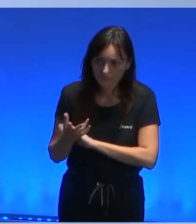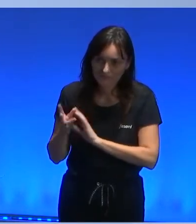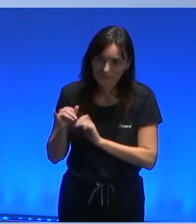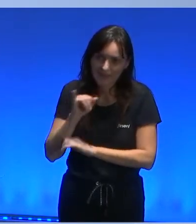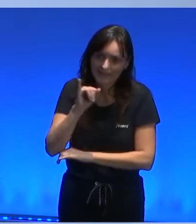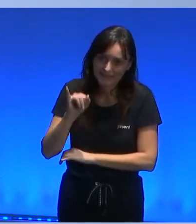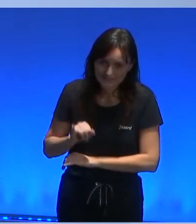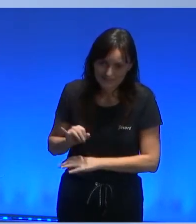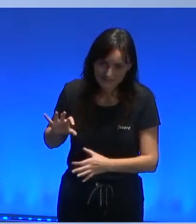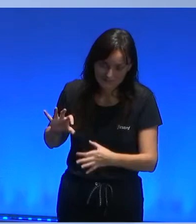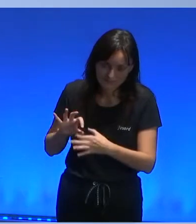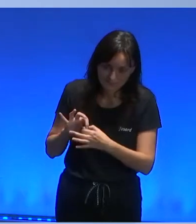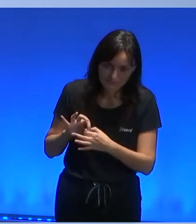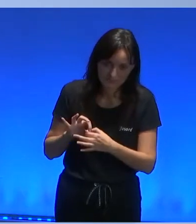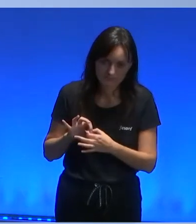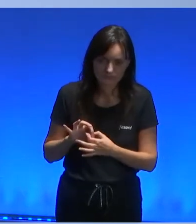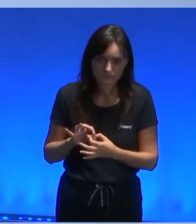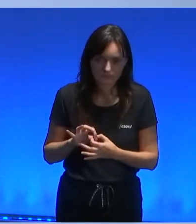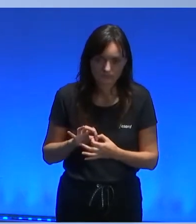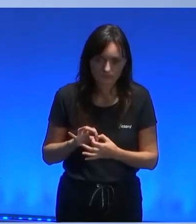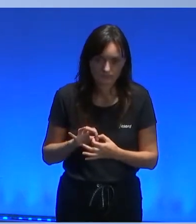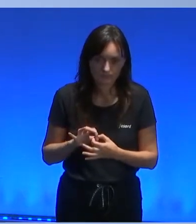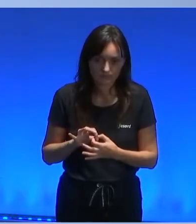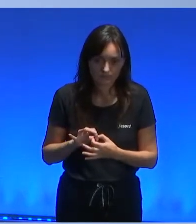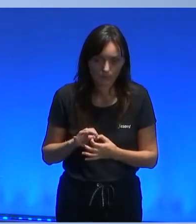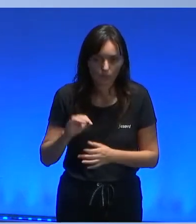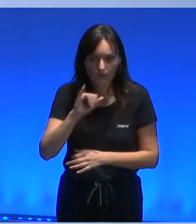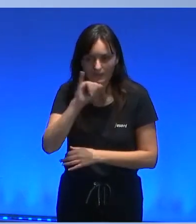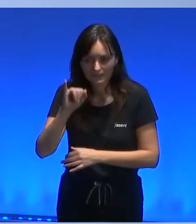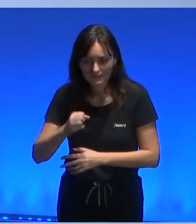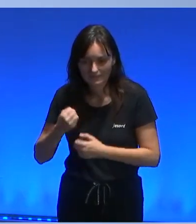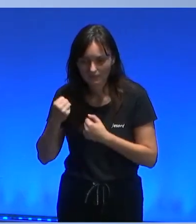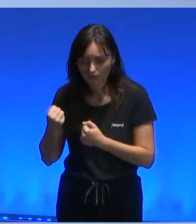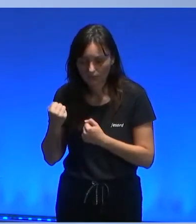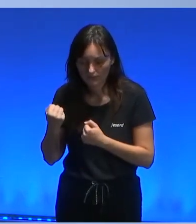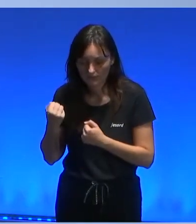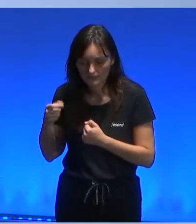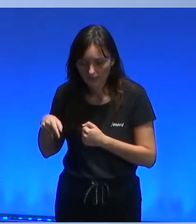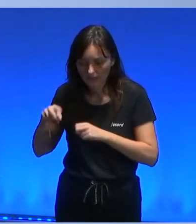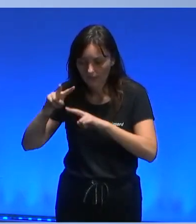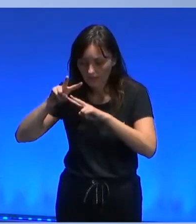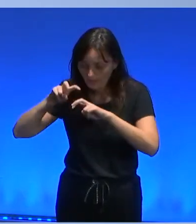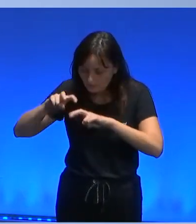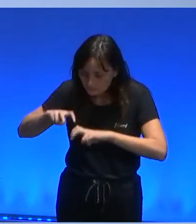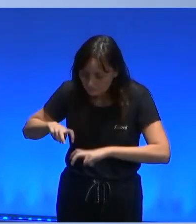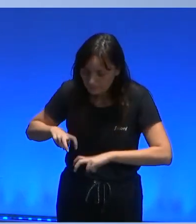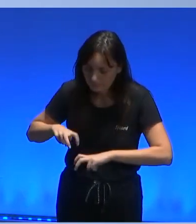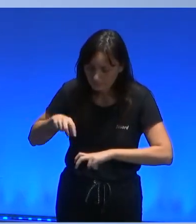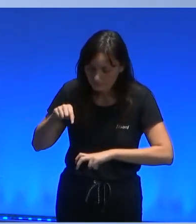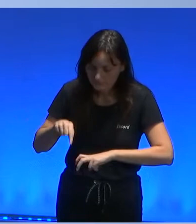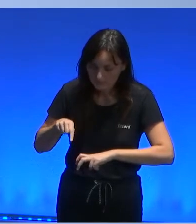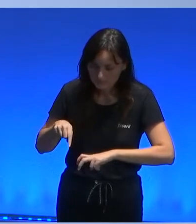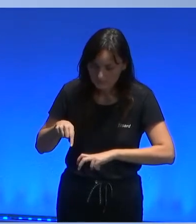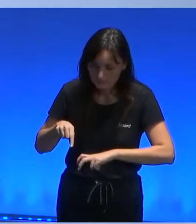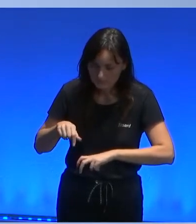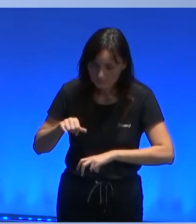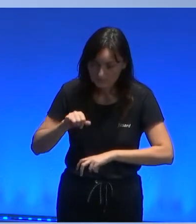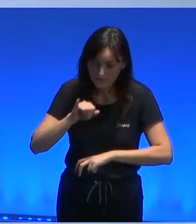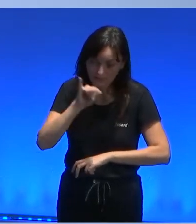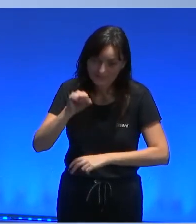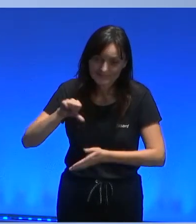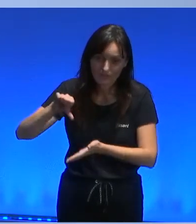crisis. La macrocrisis que analizó, examinó, fue la crisis de la